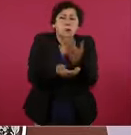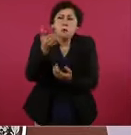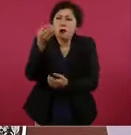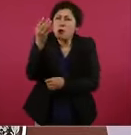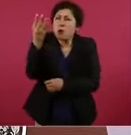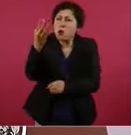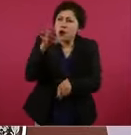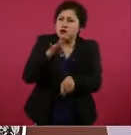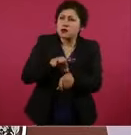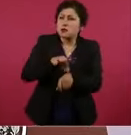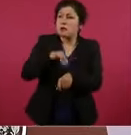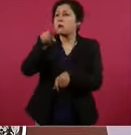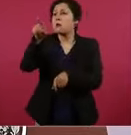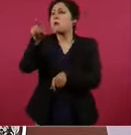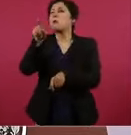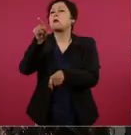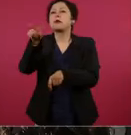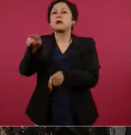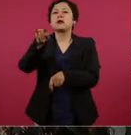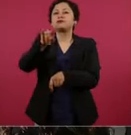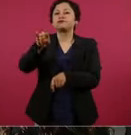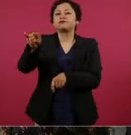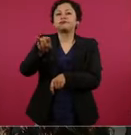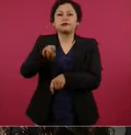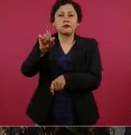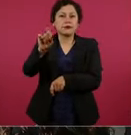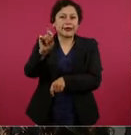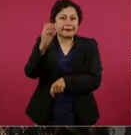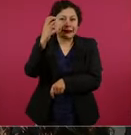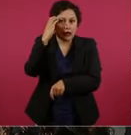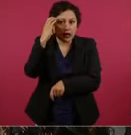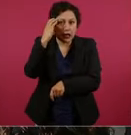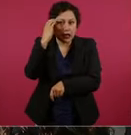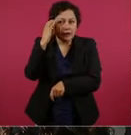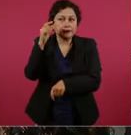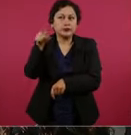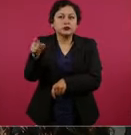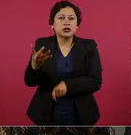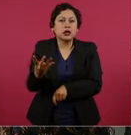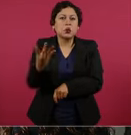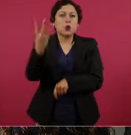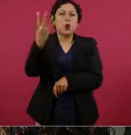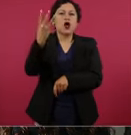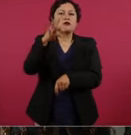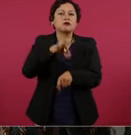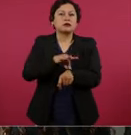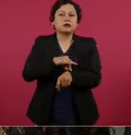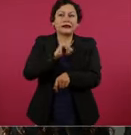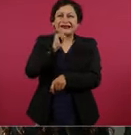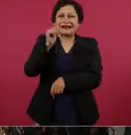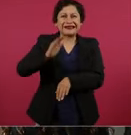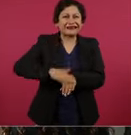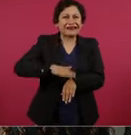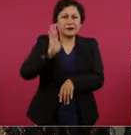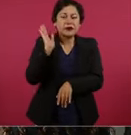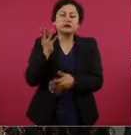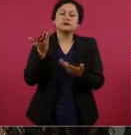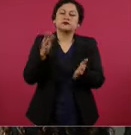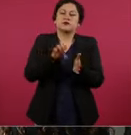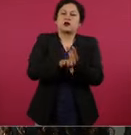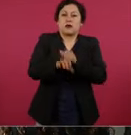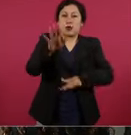son hospitales en promedio de 20 camas, que solo contaban con 4 médicos. Y además, muchas veces se puede tener el anestesiólogo, pero no